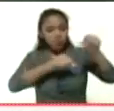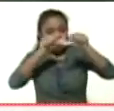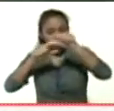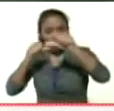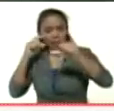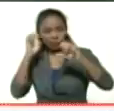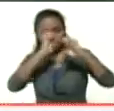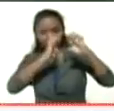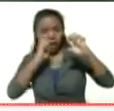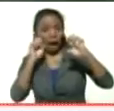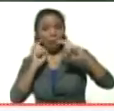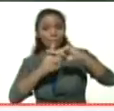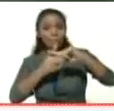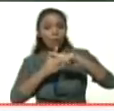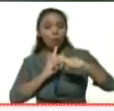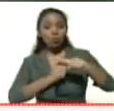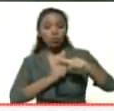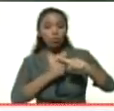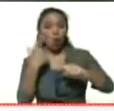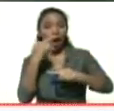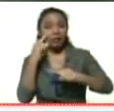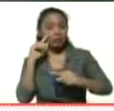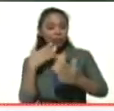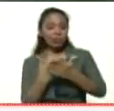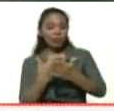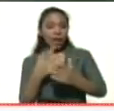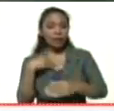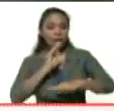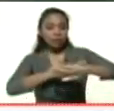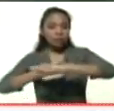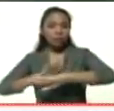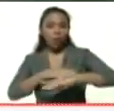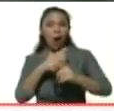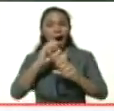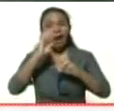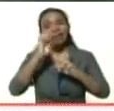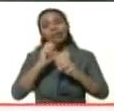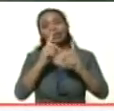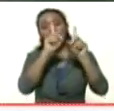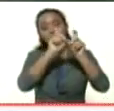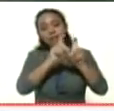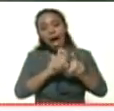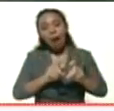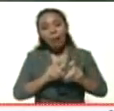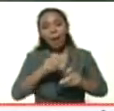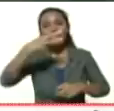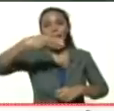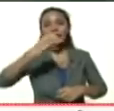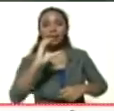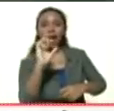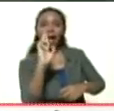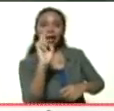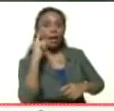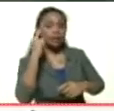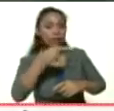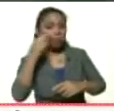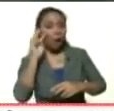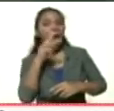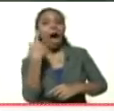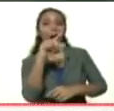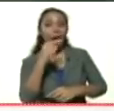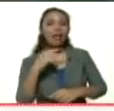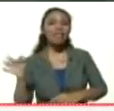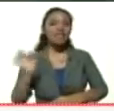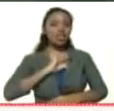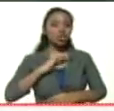se hizo el diagnóstico confirmatorio con el llamado examen de PCR, que certifica que en efecto tiene una infección